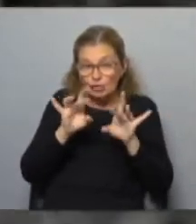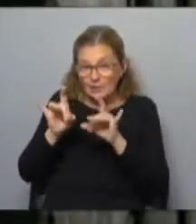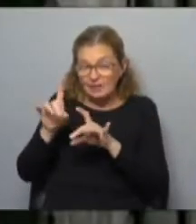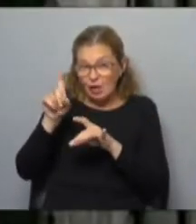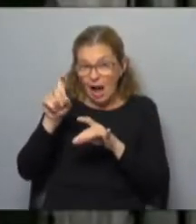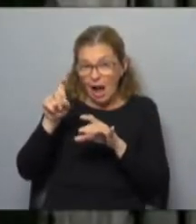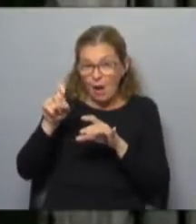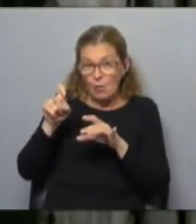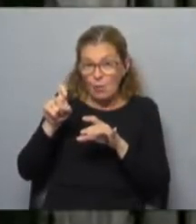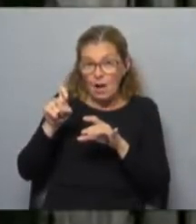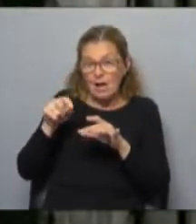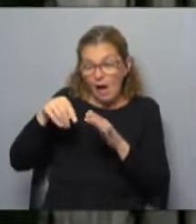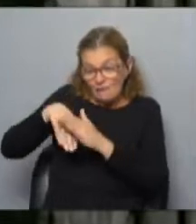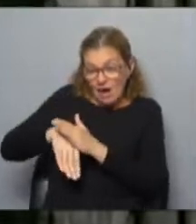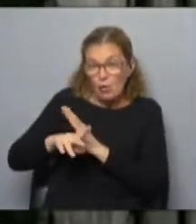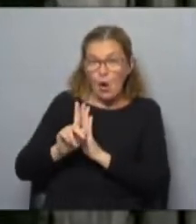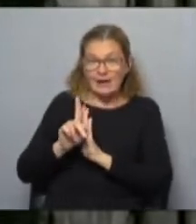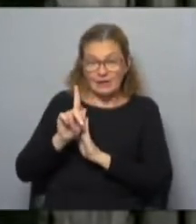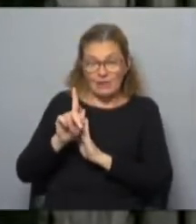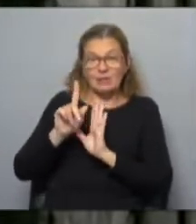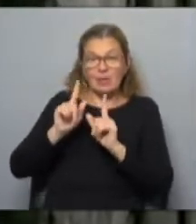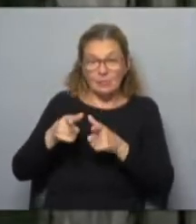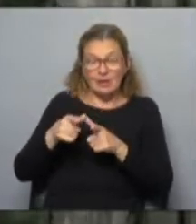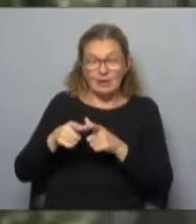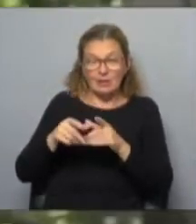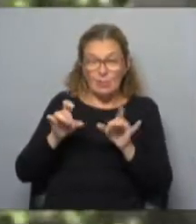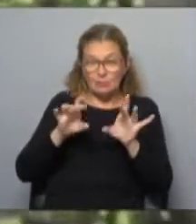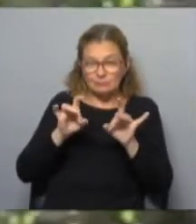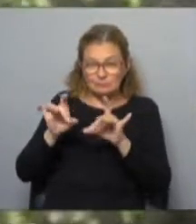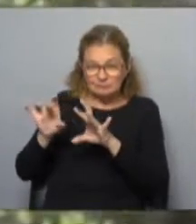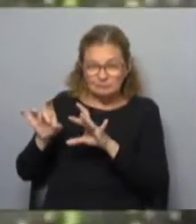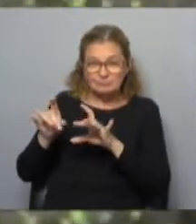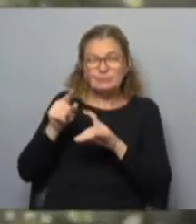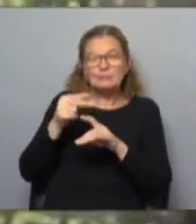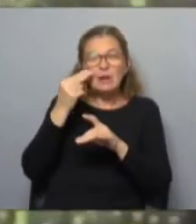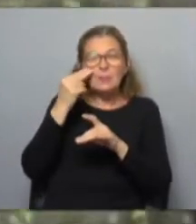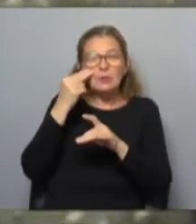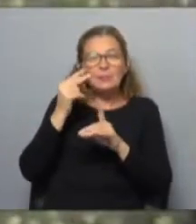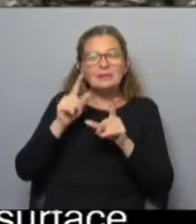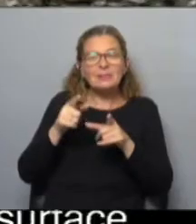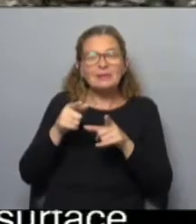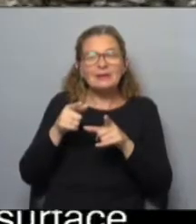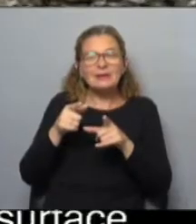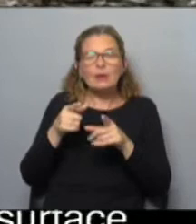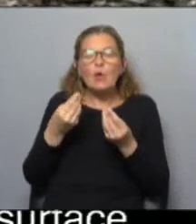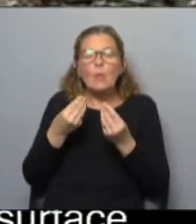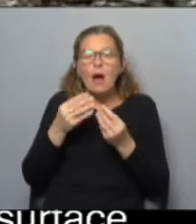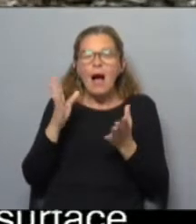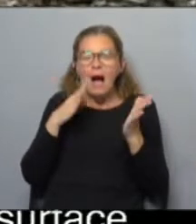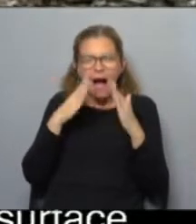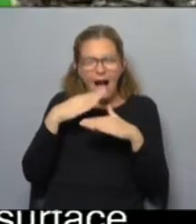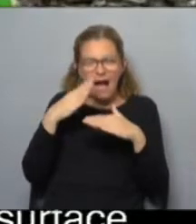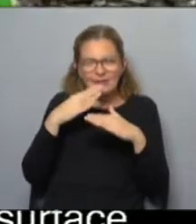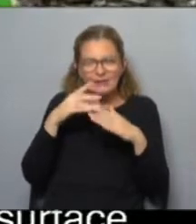aguas superficiales y subterráneas y el riesgo de sismicidad inducida. También puede provocar afectación a la calidad del aire, los